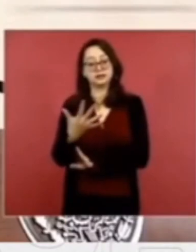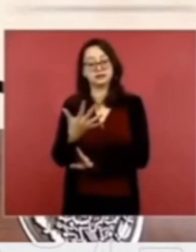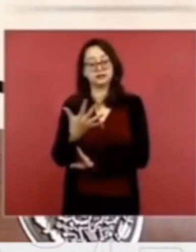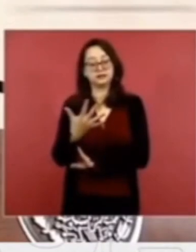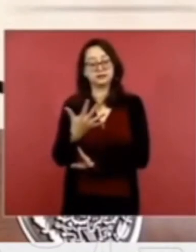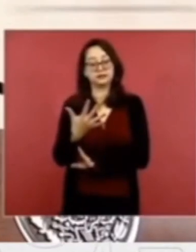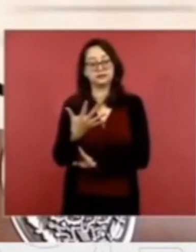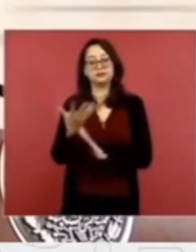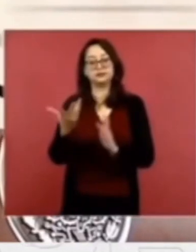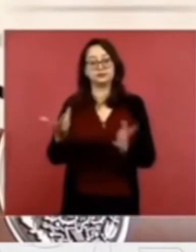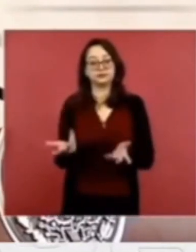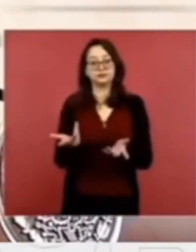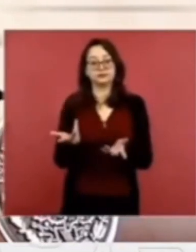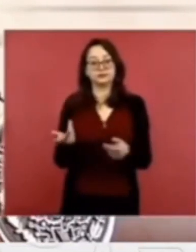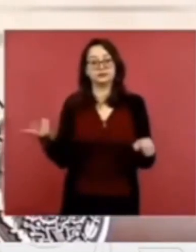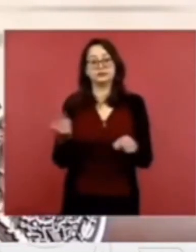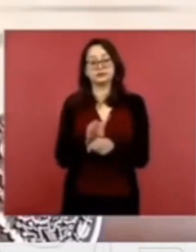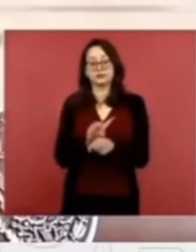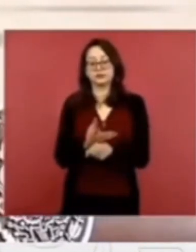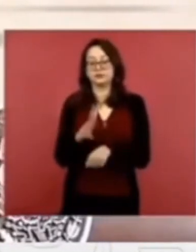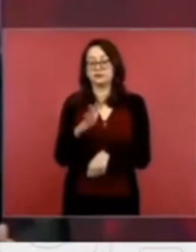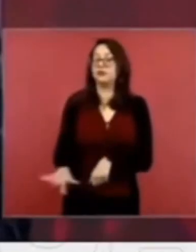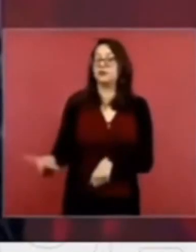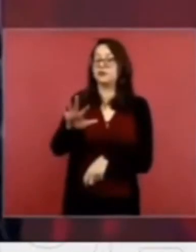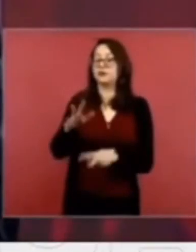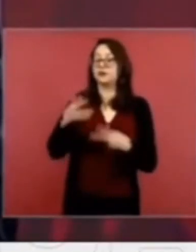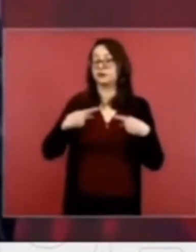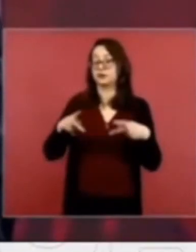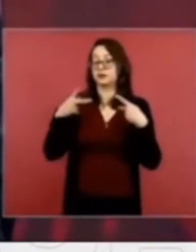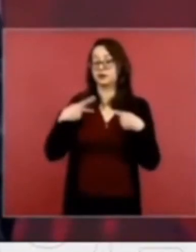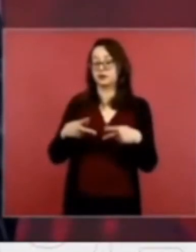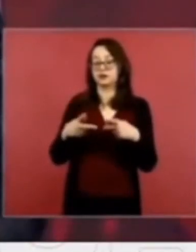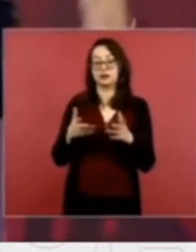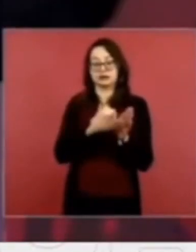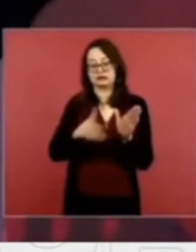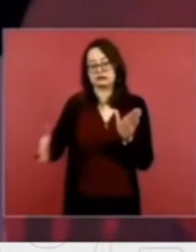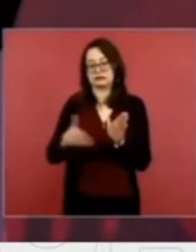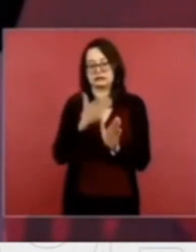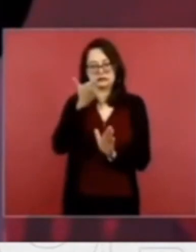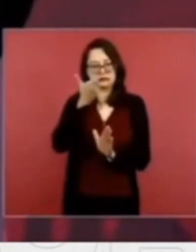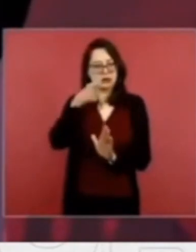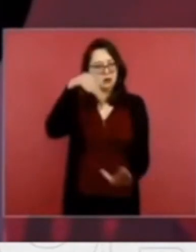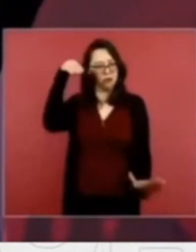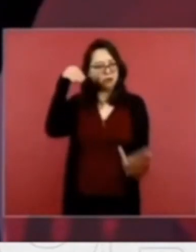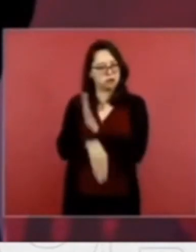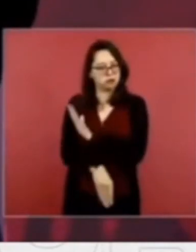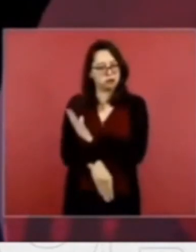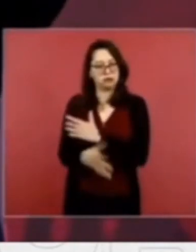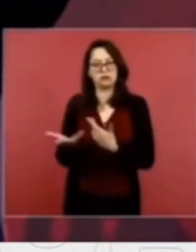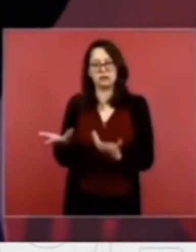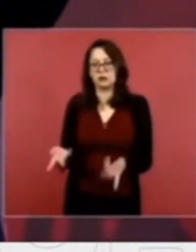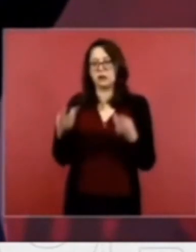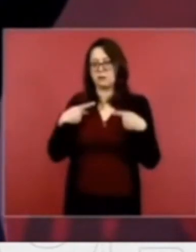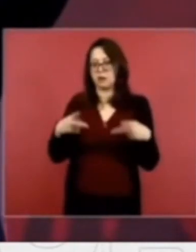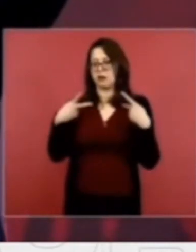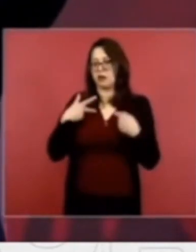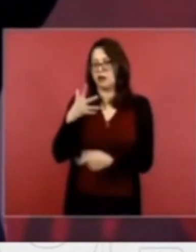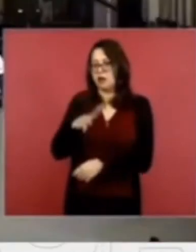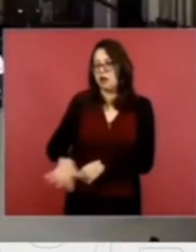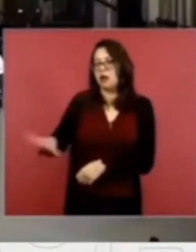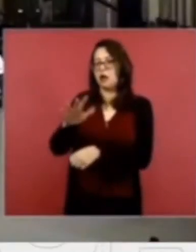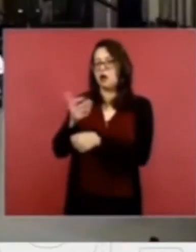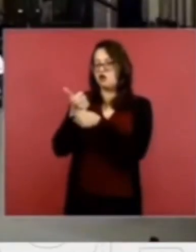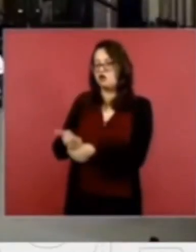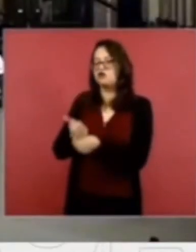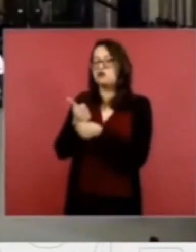en vez de rescatar a los de abajo, rescata a los de arriba,